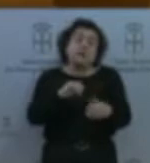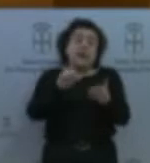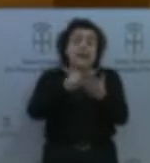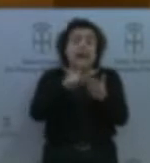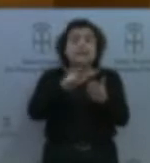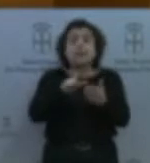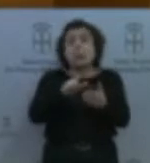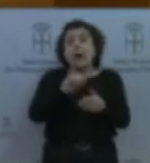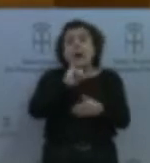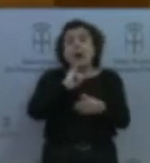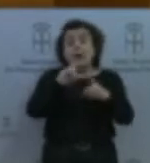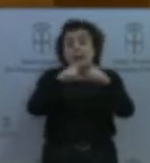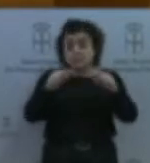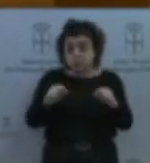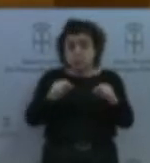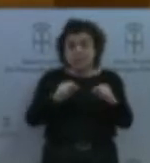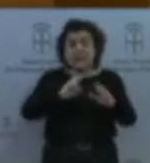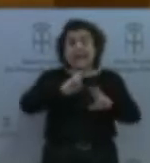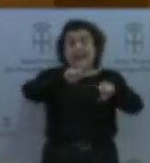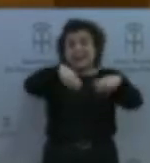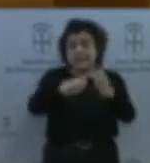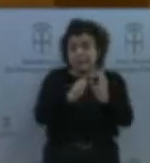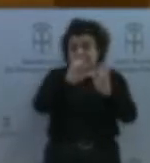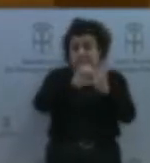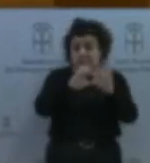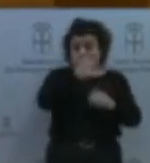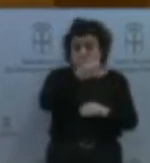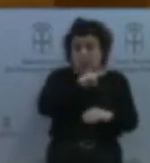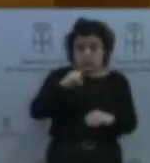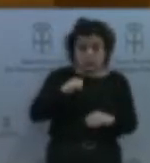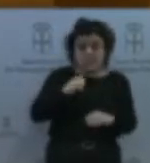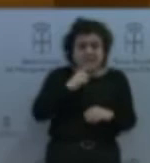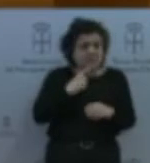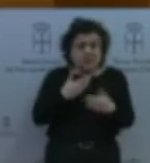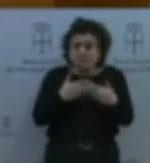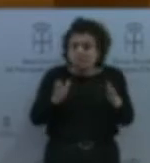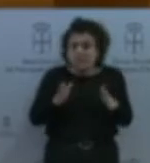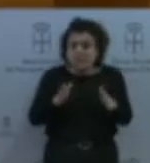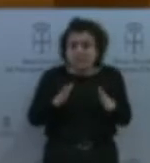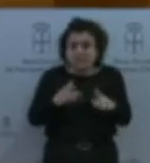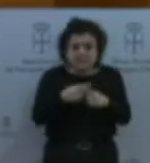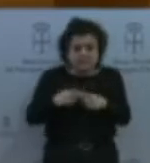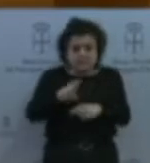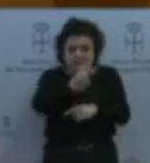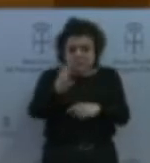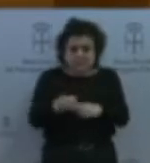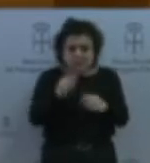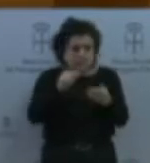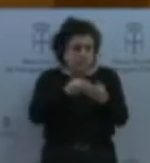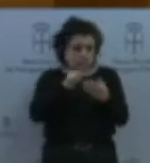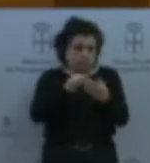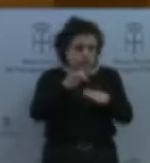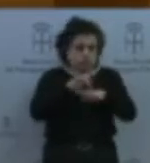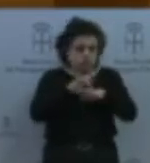amplia, tiene que ser para aspectos muy concretos, muy trabajados, en torno a puntos sensibles, tenía que afrontarse una vez